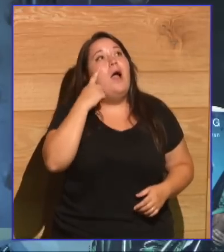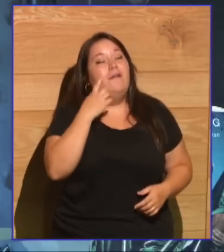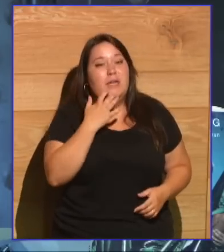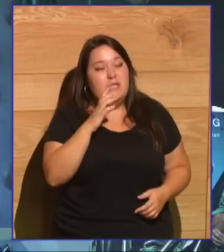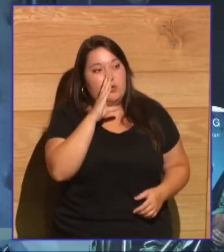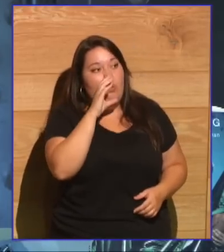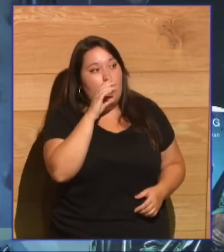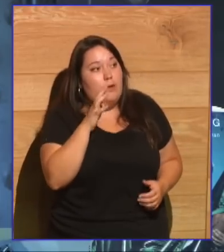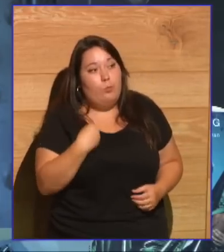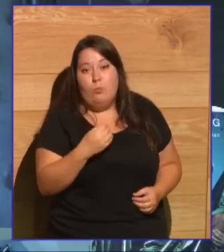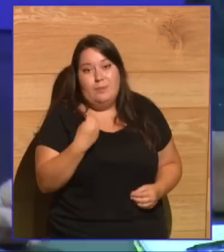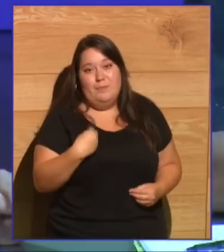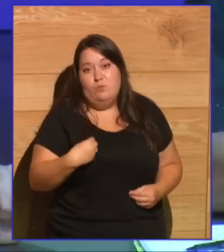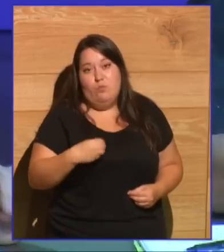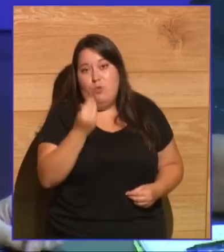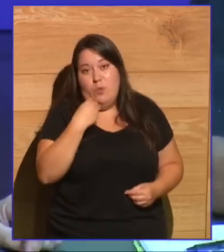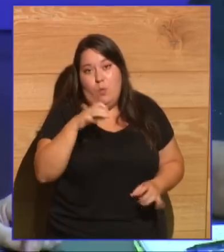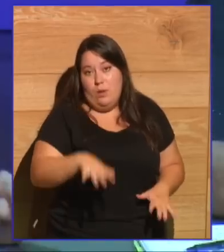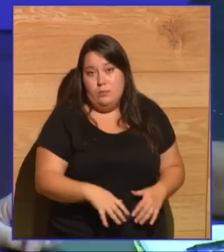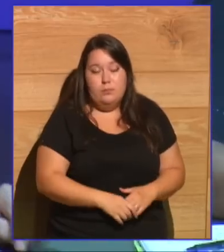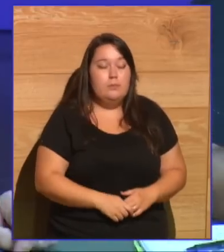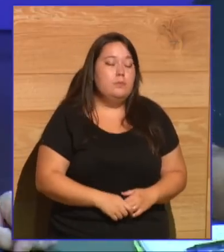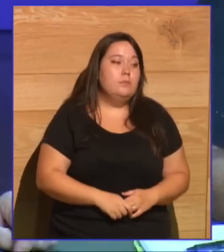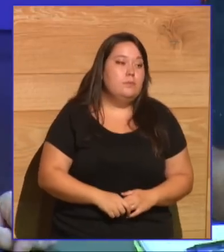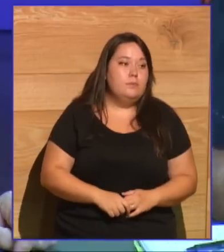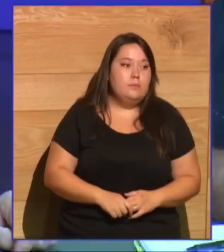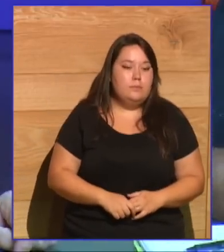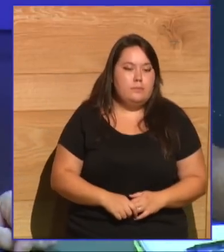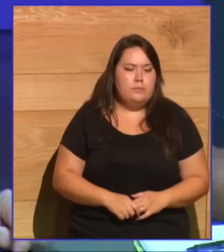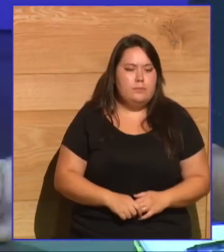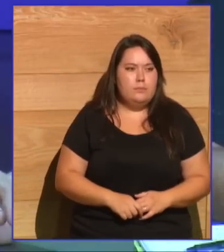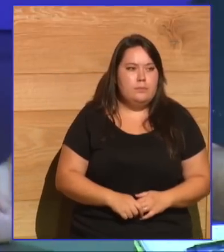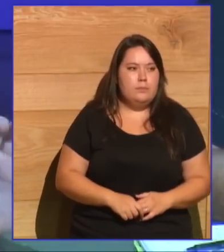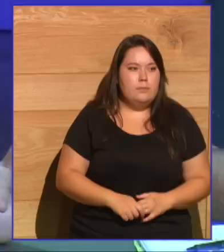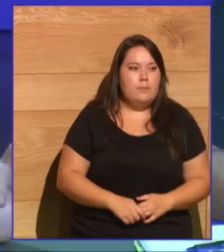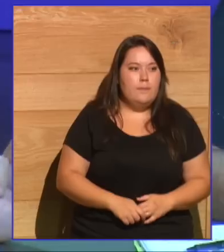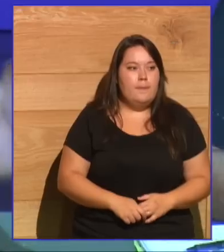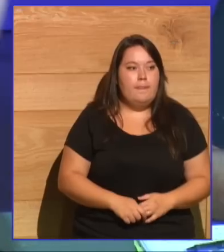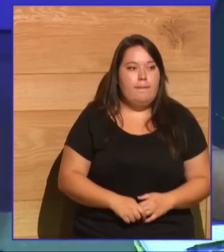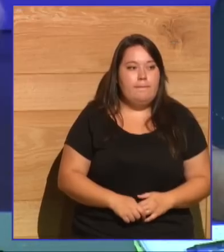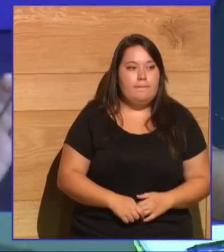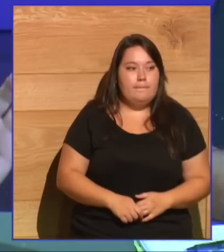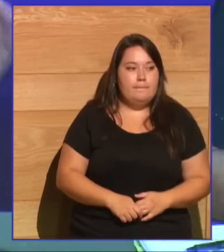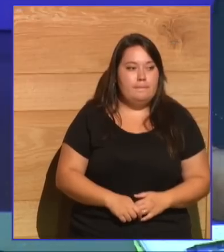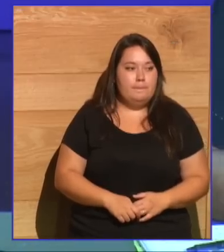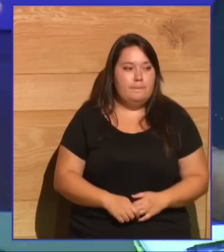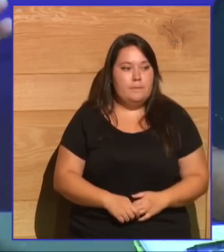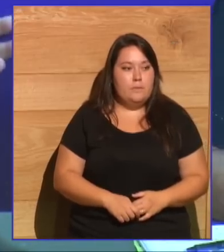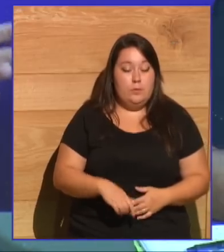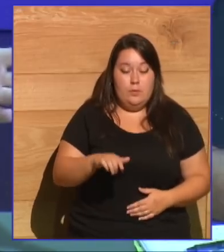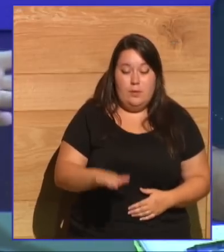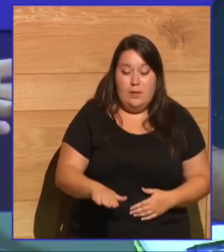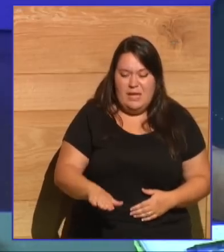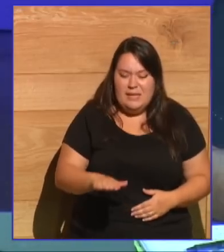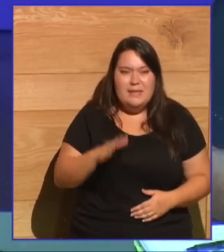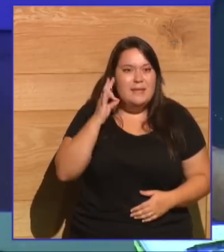comenzar barrymore no está mejor en su vida en ese papelito es que está impresionante es que es algo inaudito lo es inaudito y un niño de 3